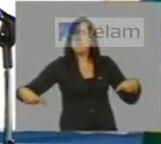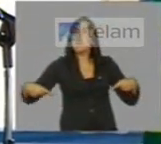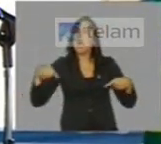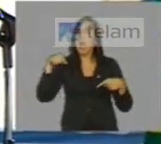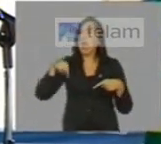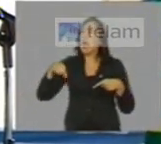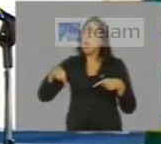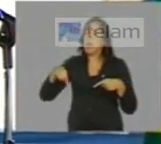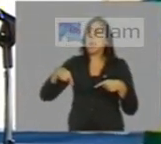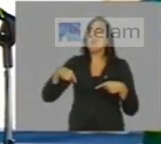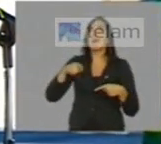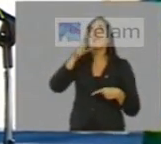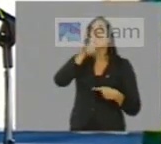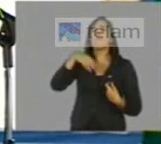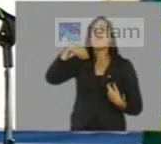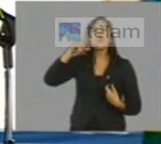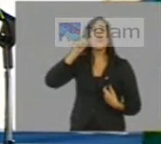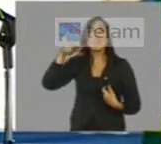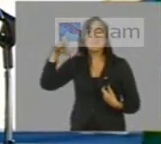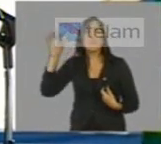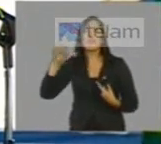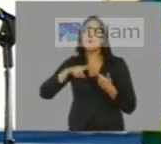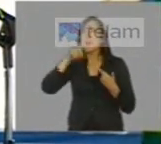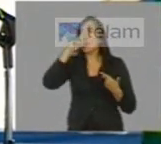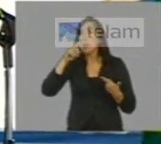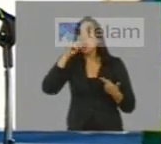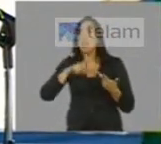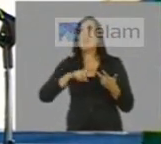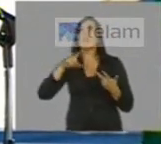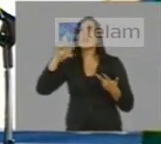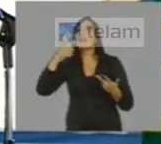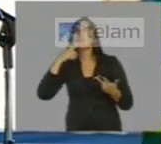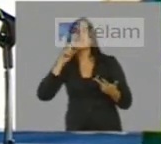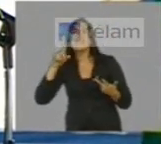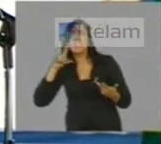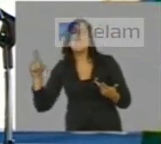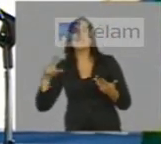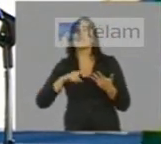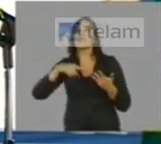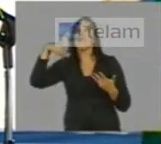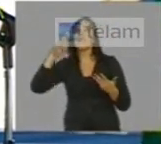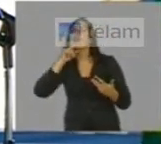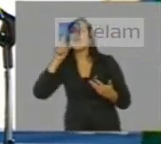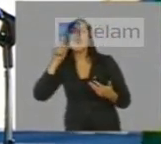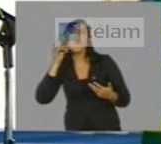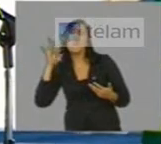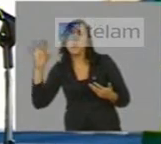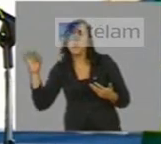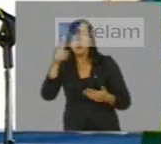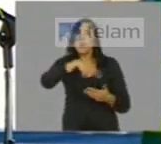enfrentaron Mariano Moreno, Belgrano, Castelli, Monteagudo?